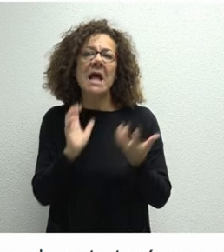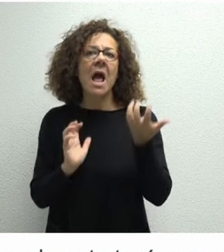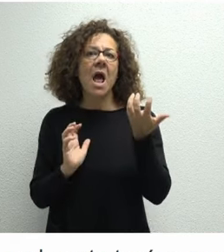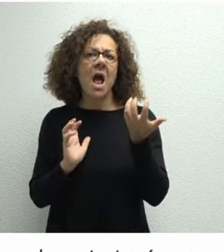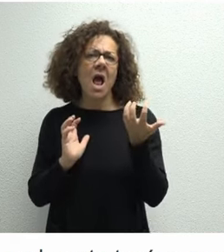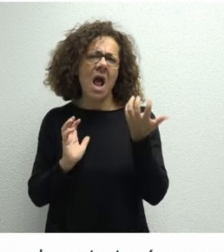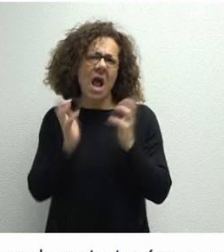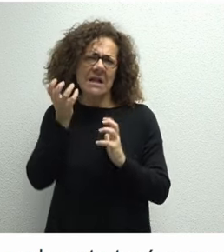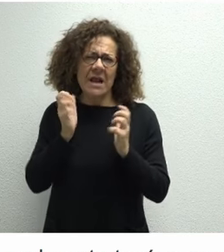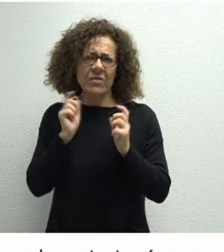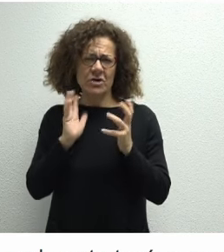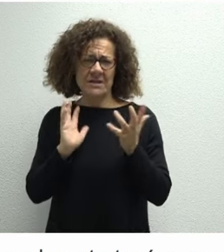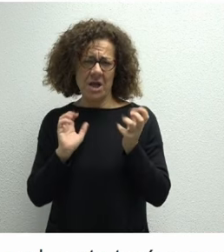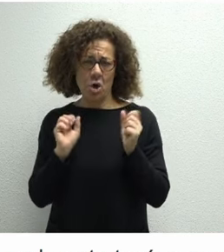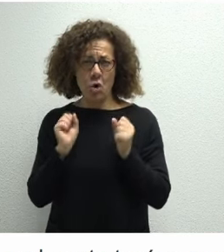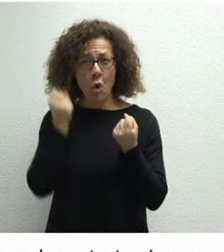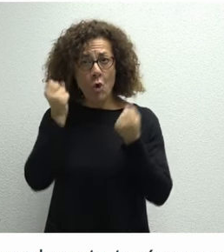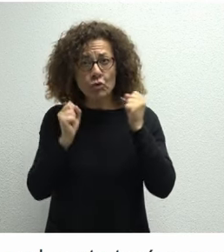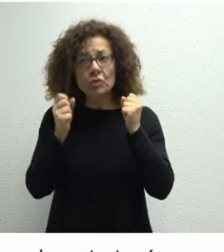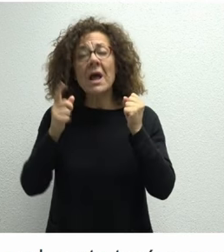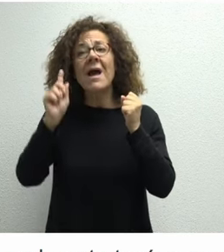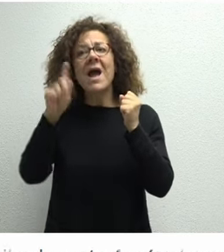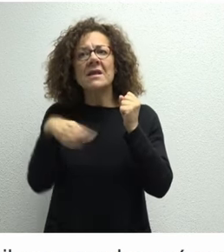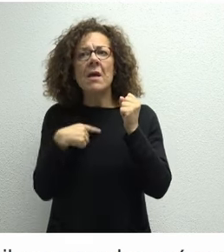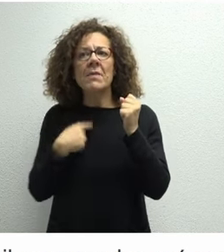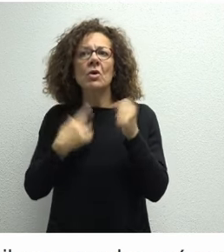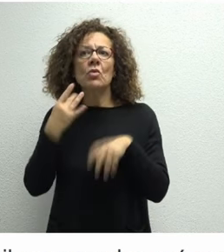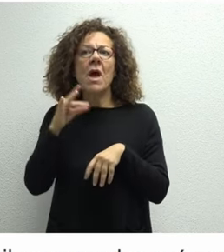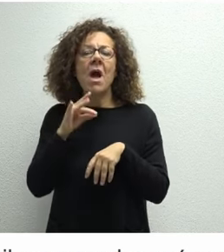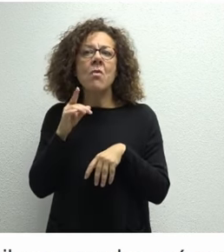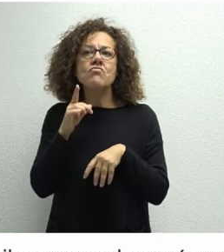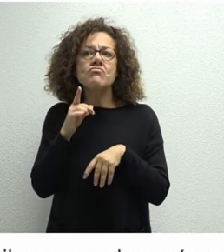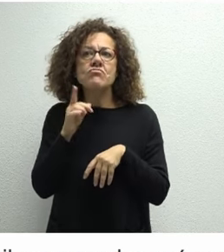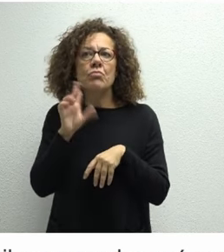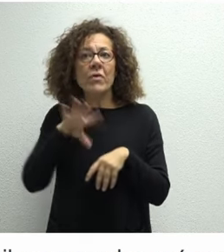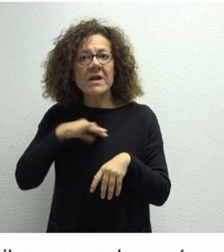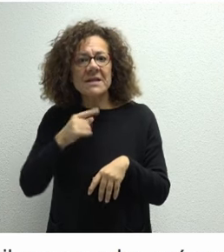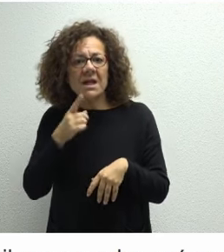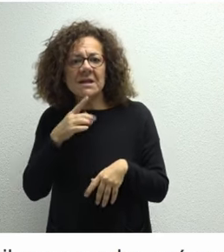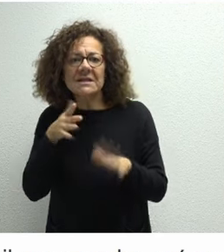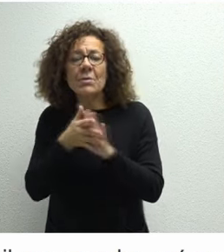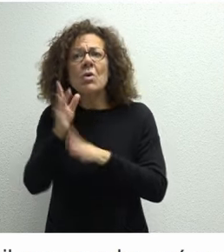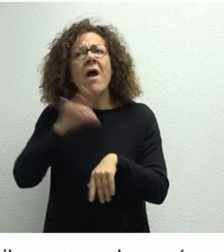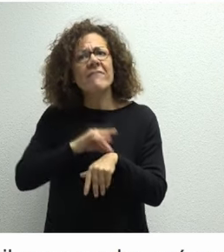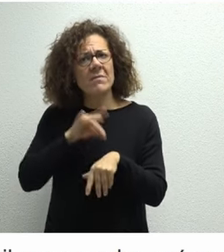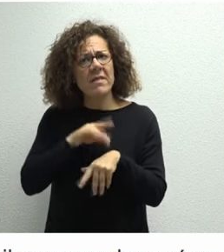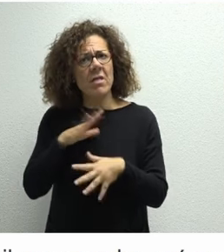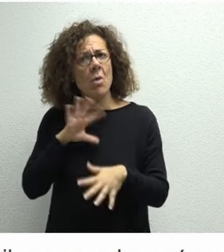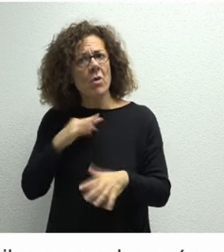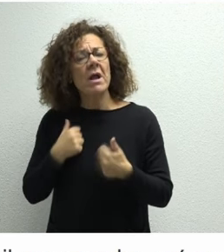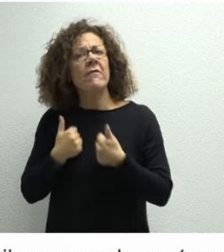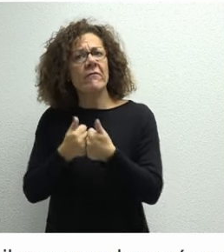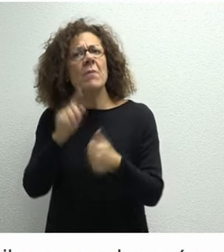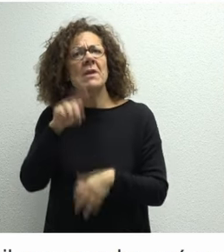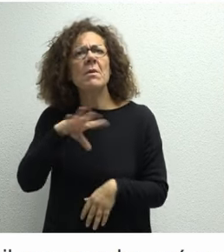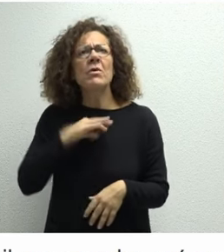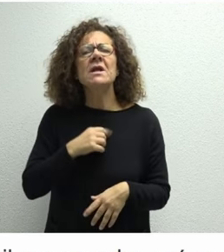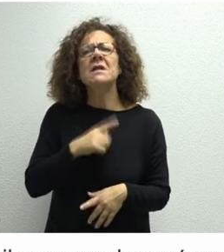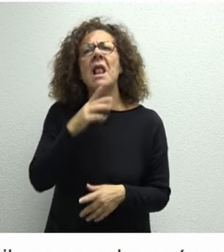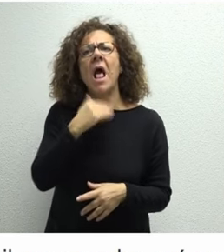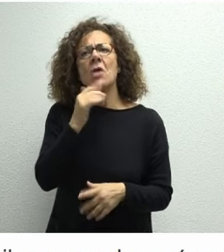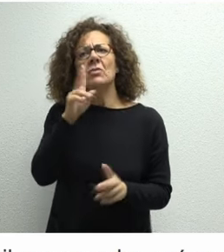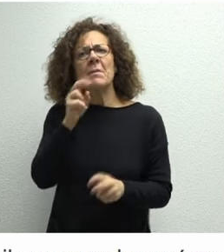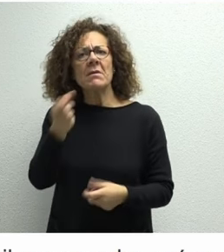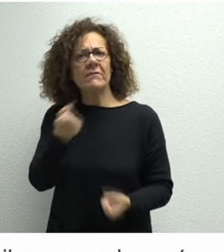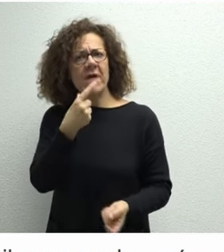conducta y o la posibilidad de que existiese una enfermedad mental asociada que quizá no siempre sea así también existe un tratamiento farmacológico no